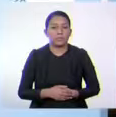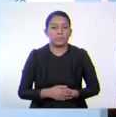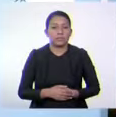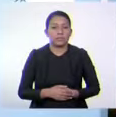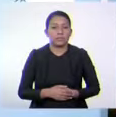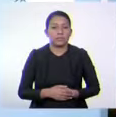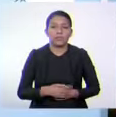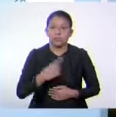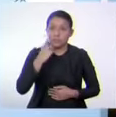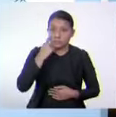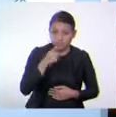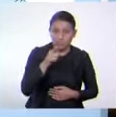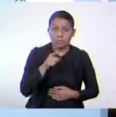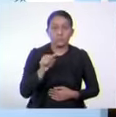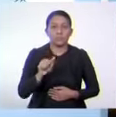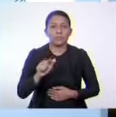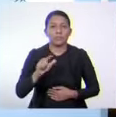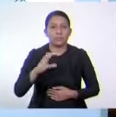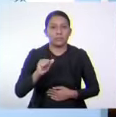Este es un alcano.